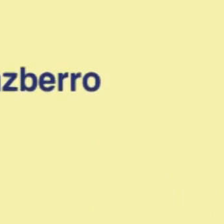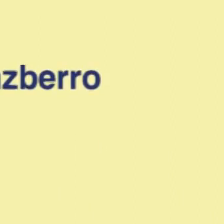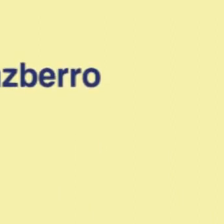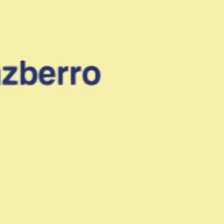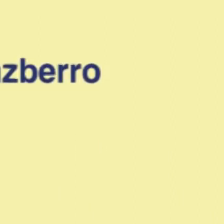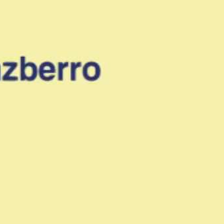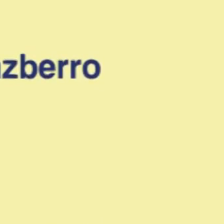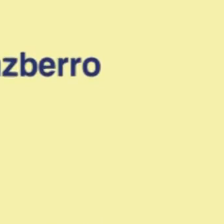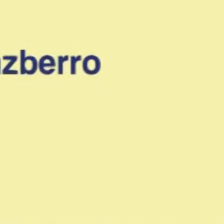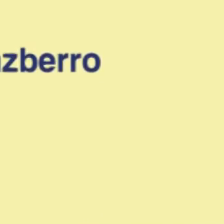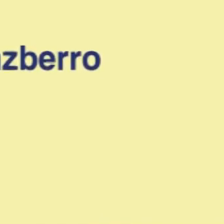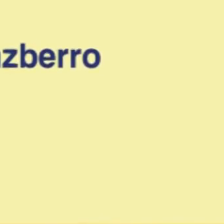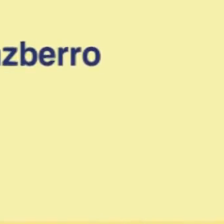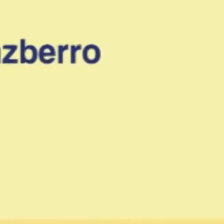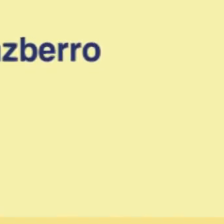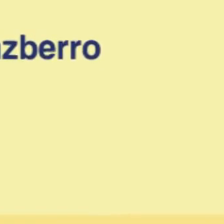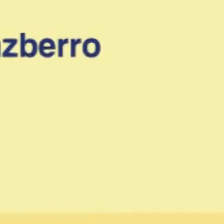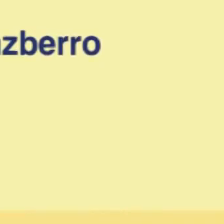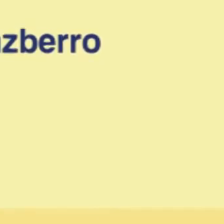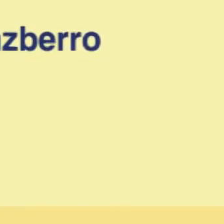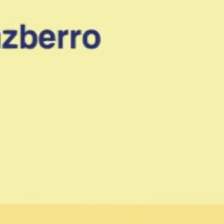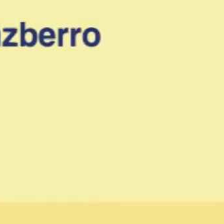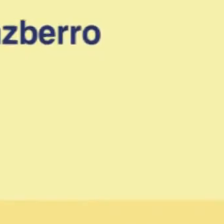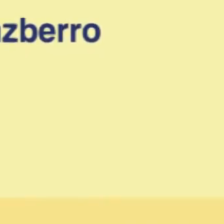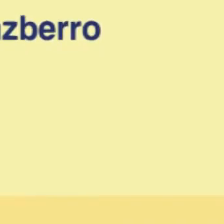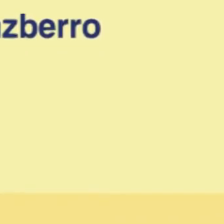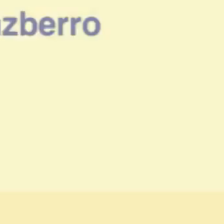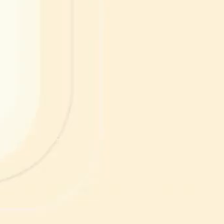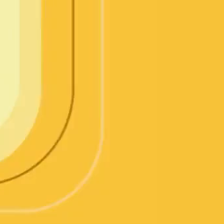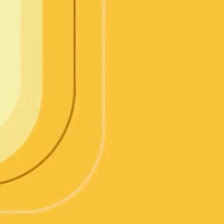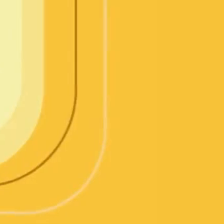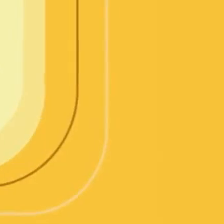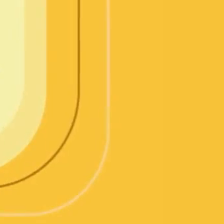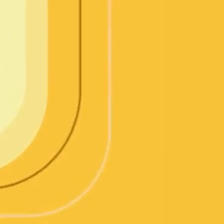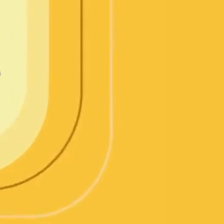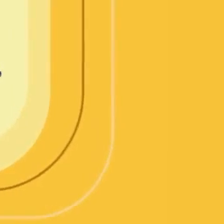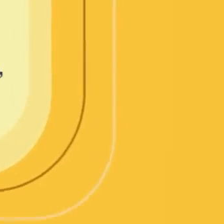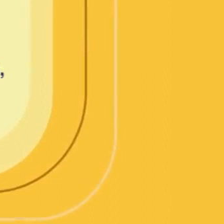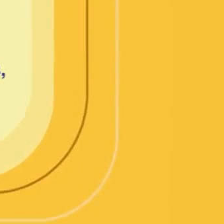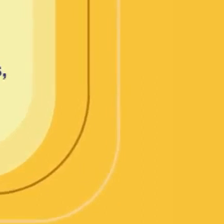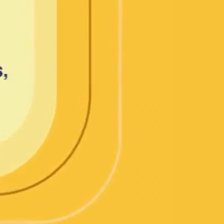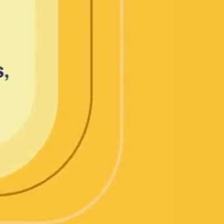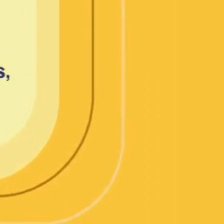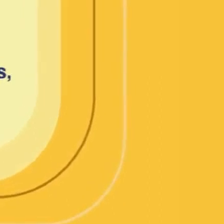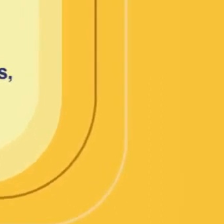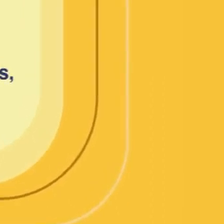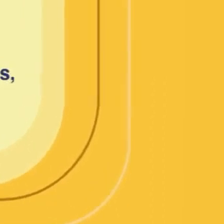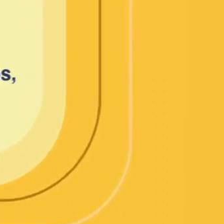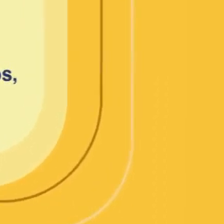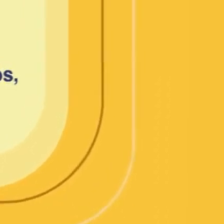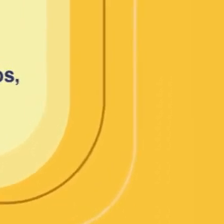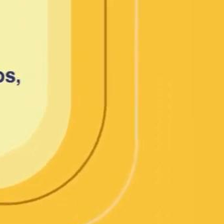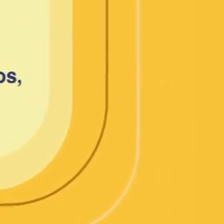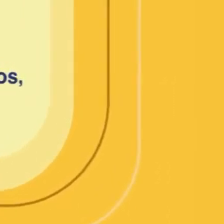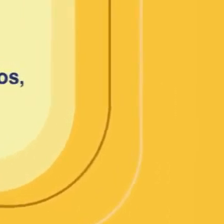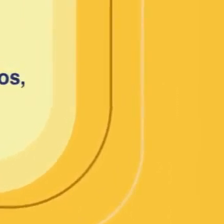Agustín Guigú, Guillermo Pérez y Lucía Sanzberro. En la categoría 3, que corresponde a la participación grupal de estudiantes de